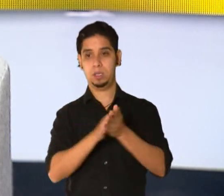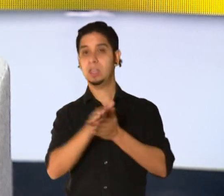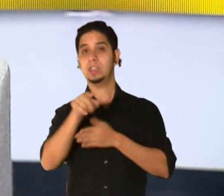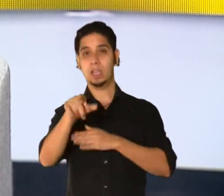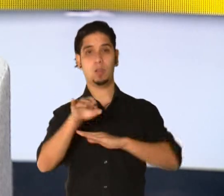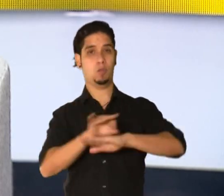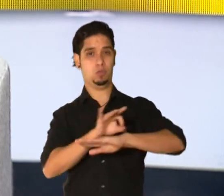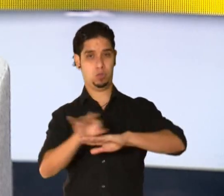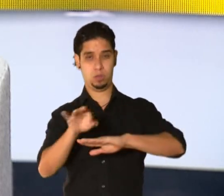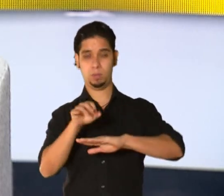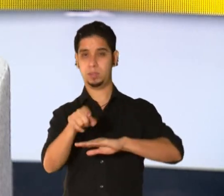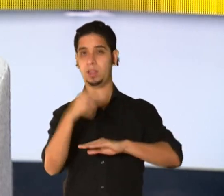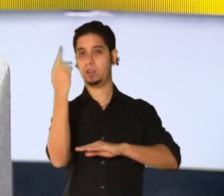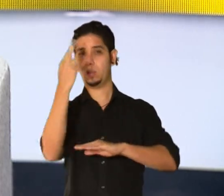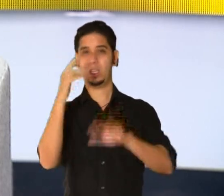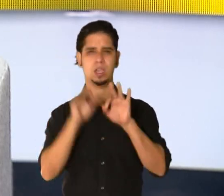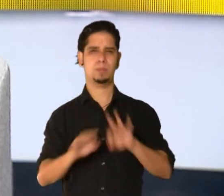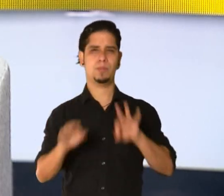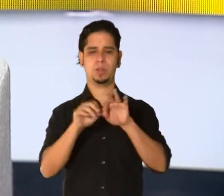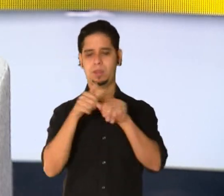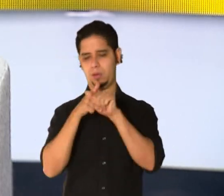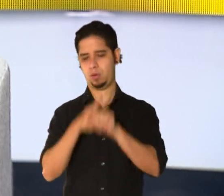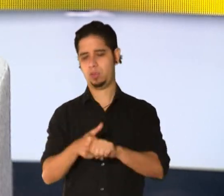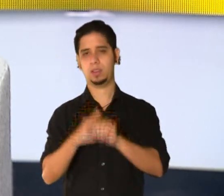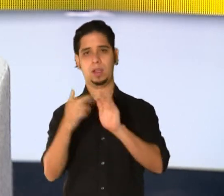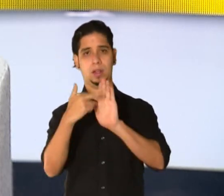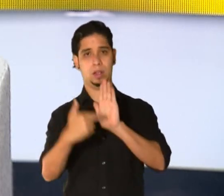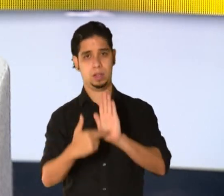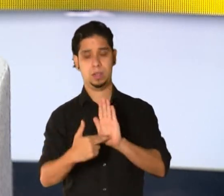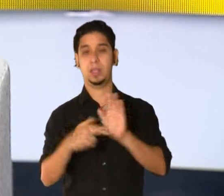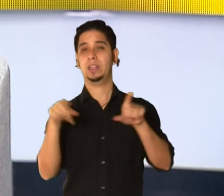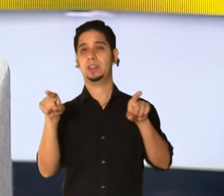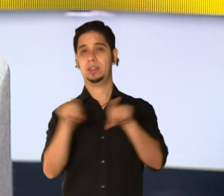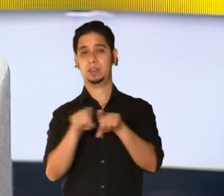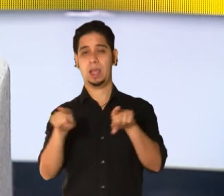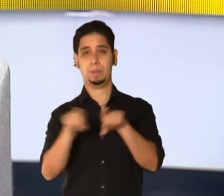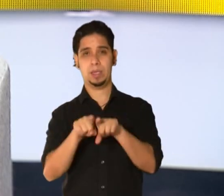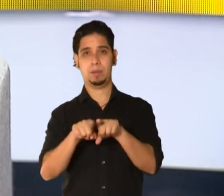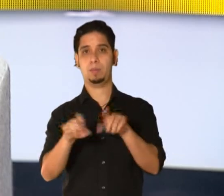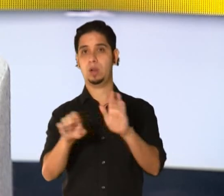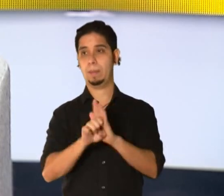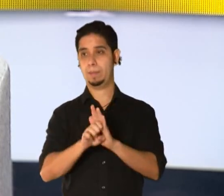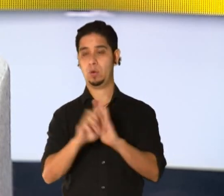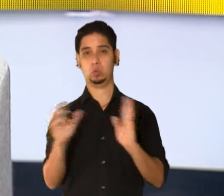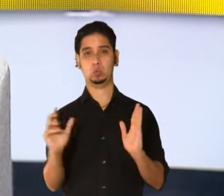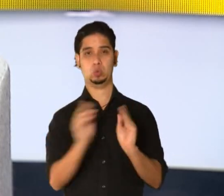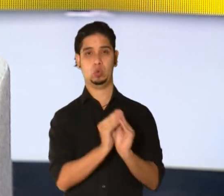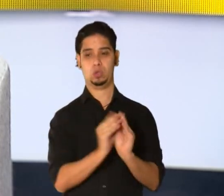así que debemos mantener esa disciplina de hacerlo y evitar también las reuniones